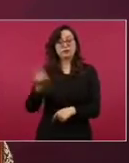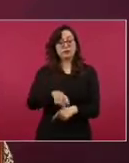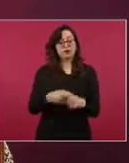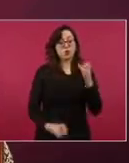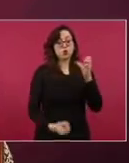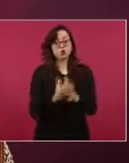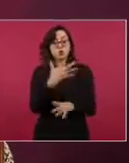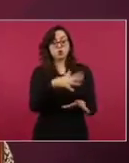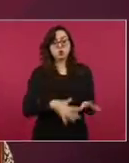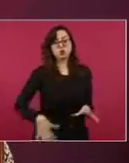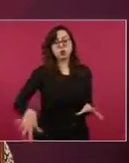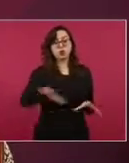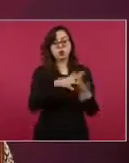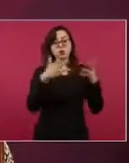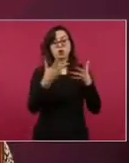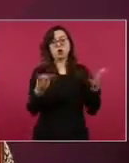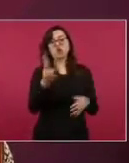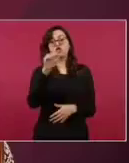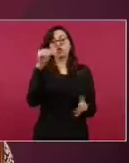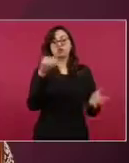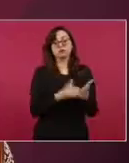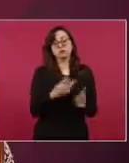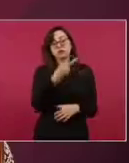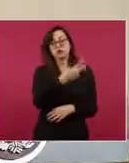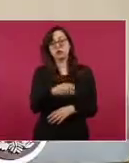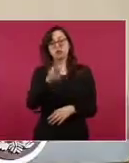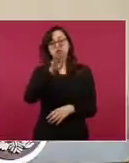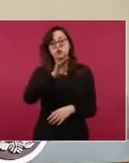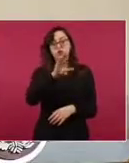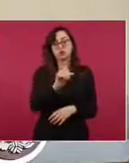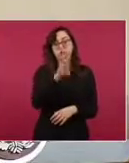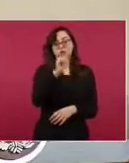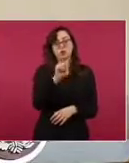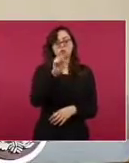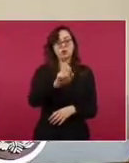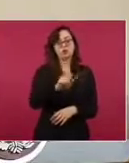flora y fauna jaguar es de 2.249.79 hectáreas.